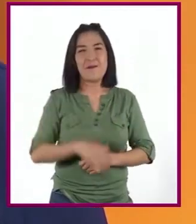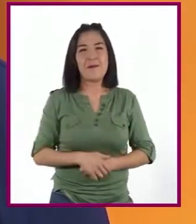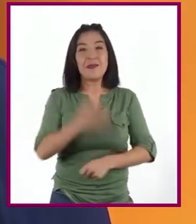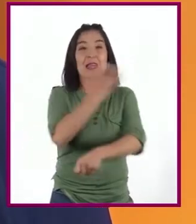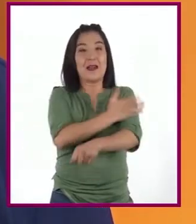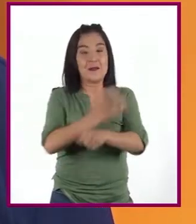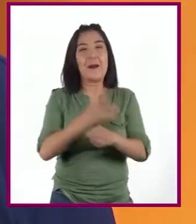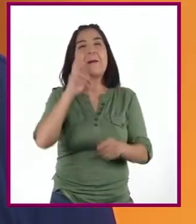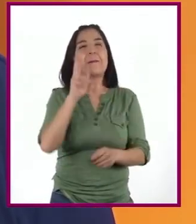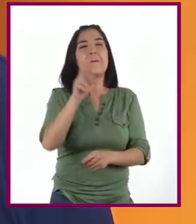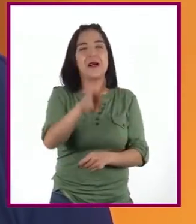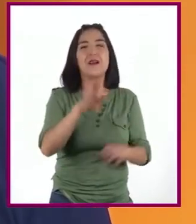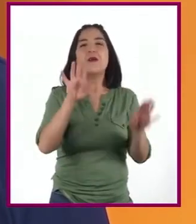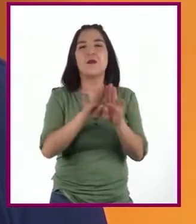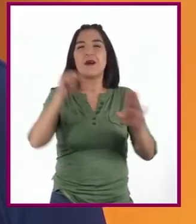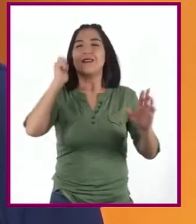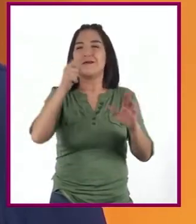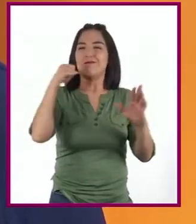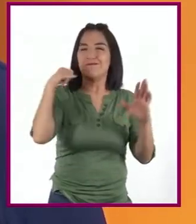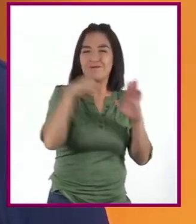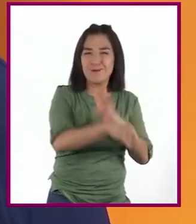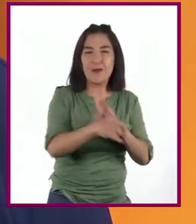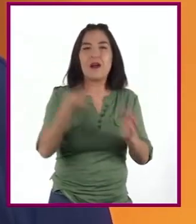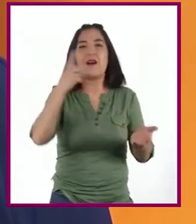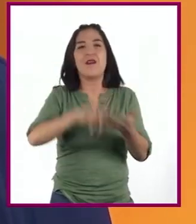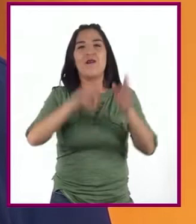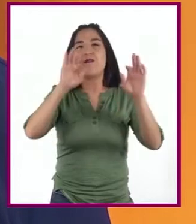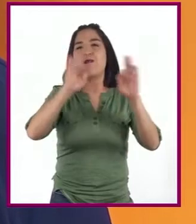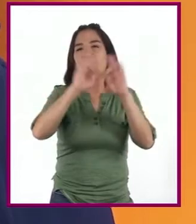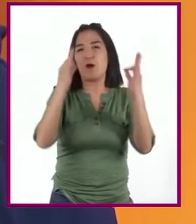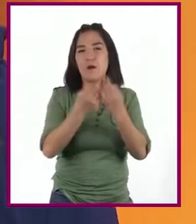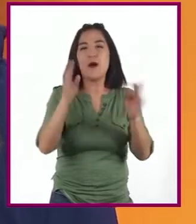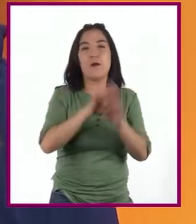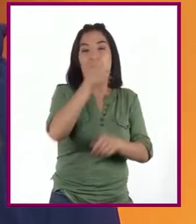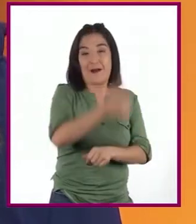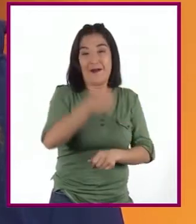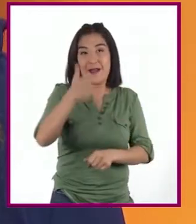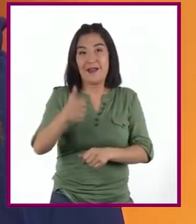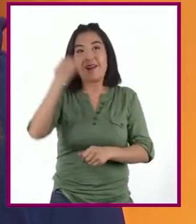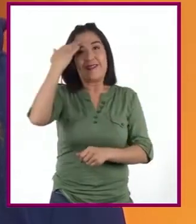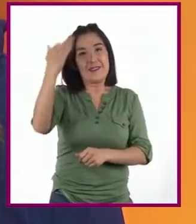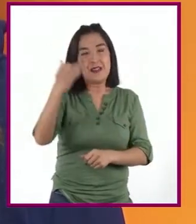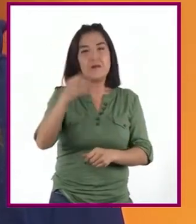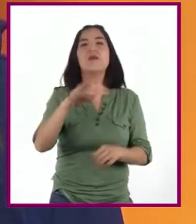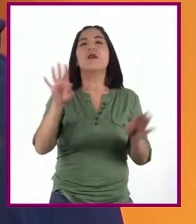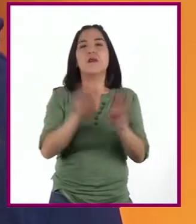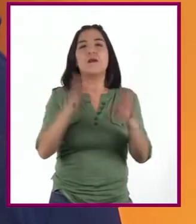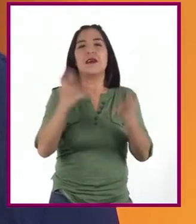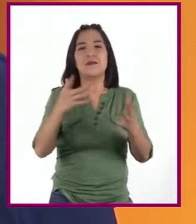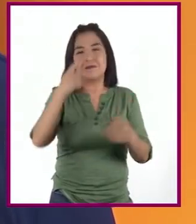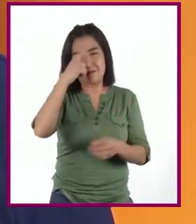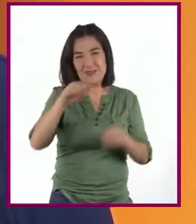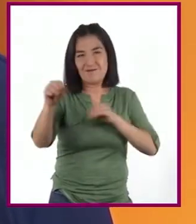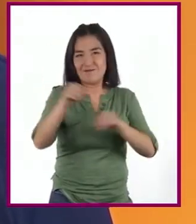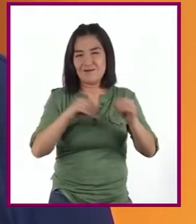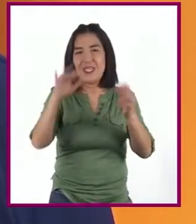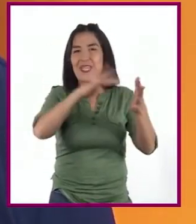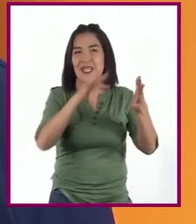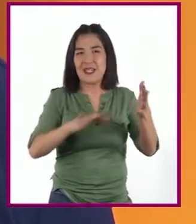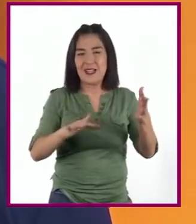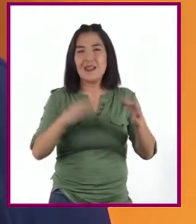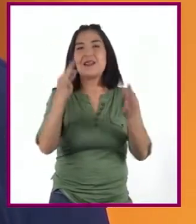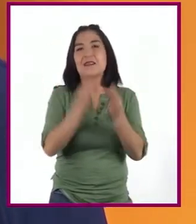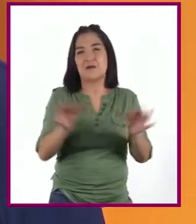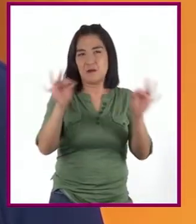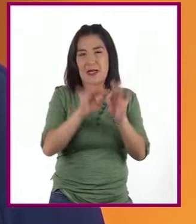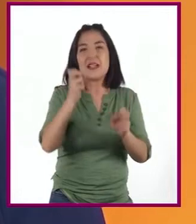Acompáñenme a profundizar sobre la forma en que los acontecimientos de cada época influyen en los movimientos literarios y